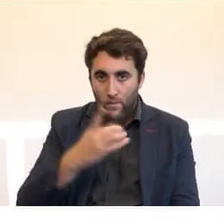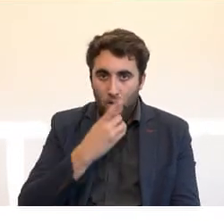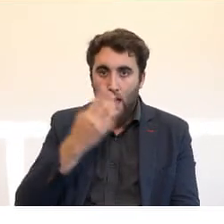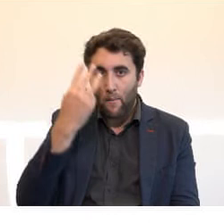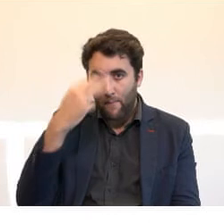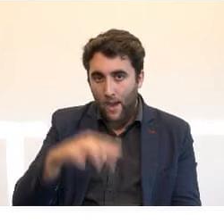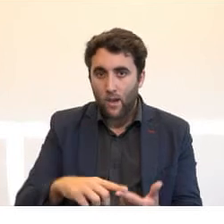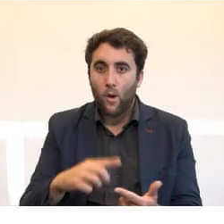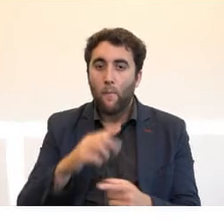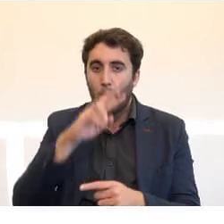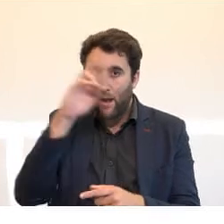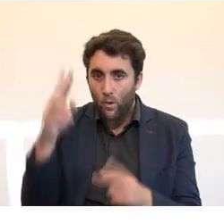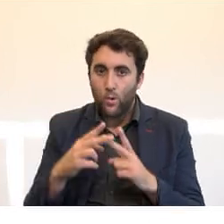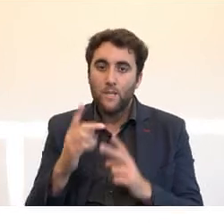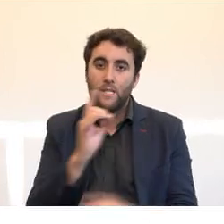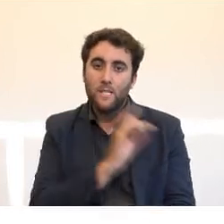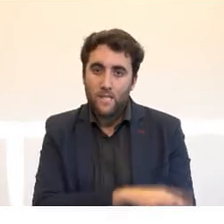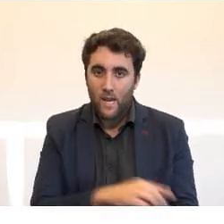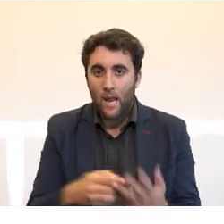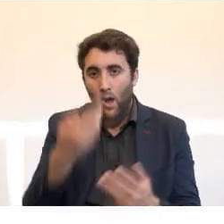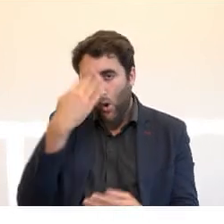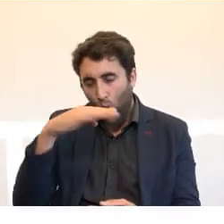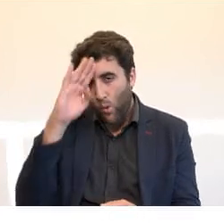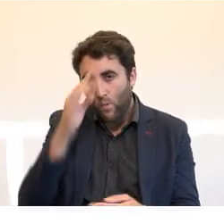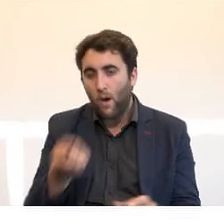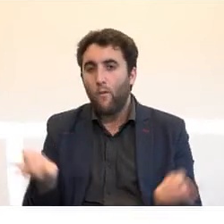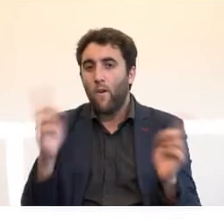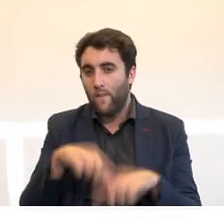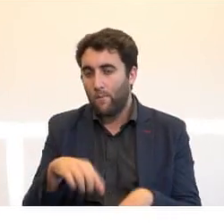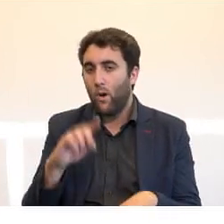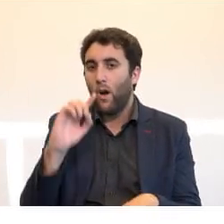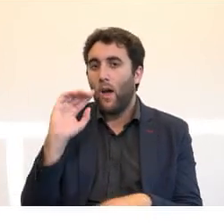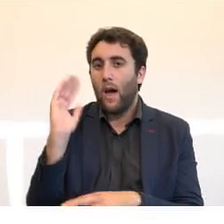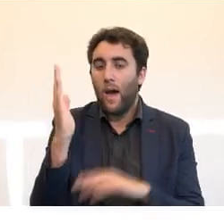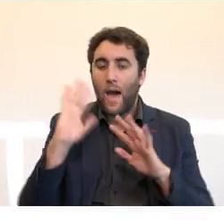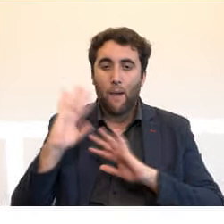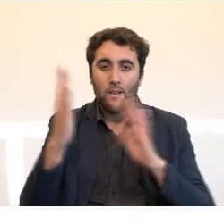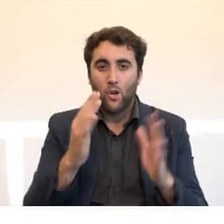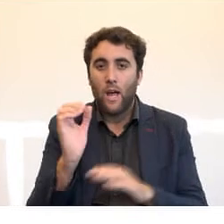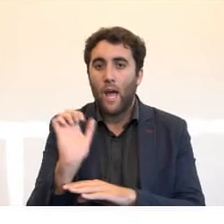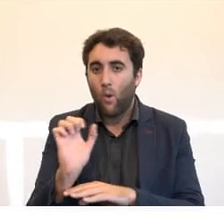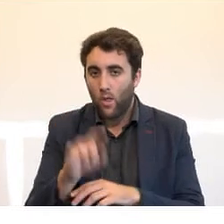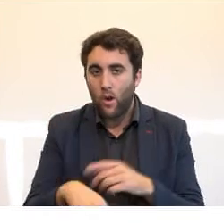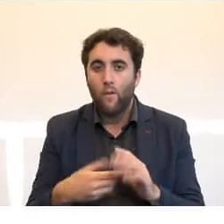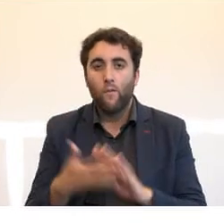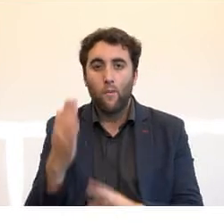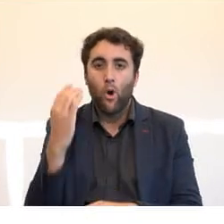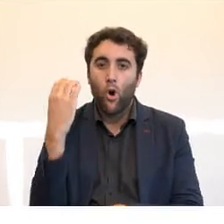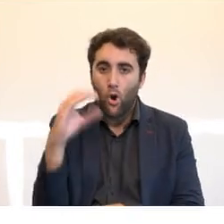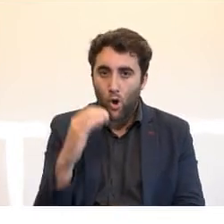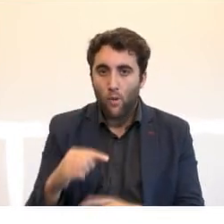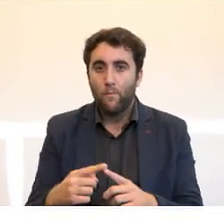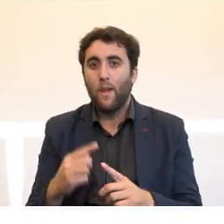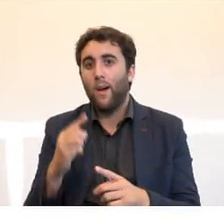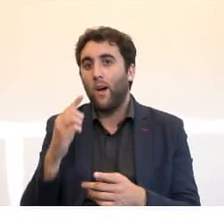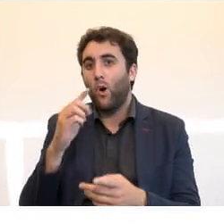Cuba, en Perú, en Chile, volvimos de nuevo a la Amazonía ecuatoriana, estuvimos también en Colombia, viajamos a